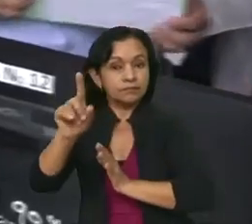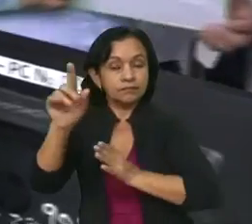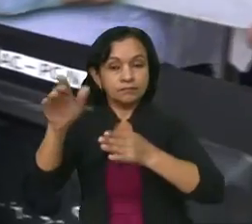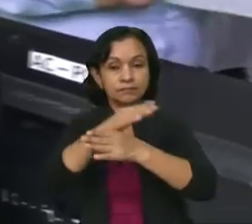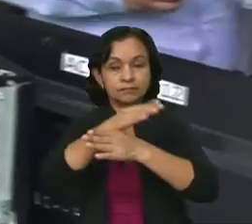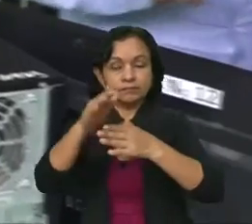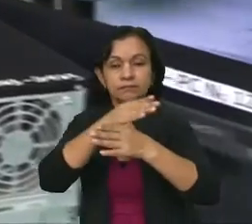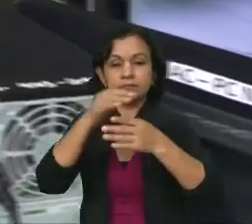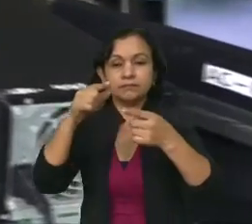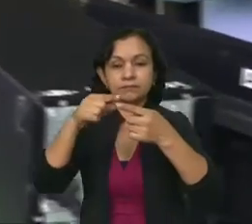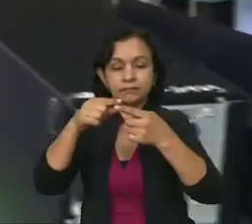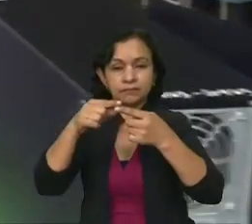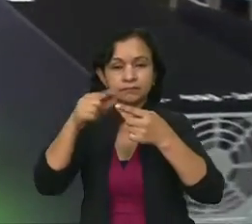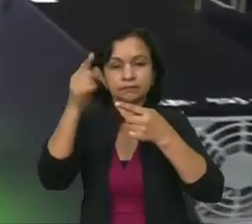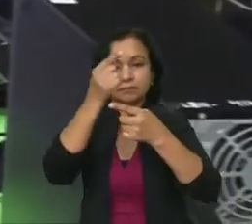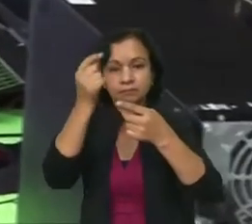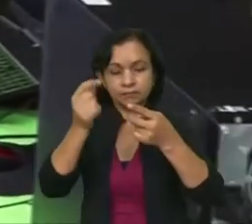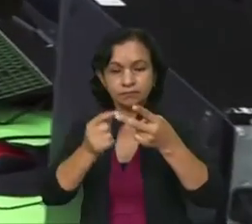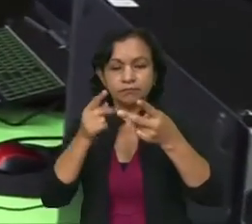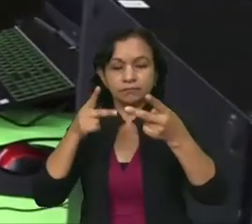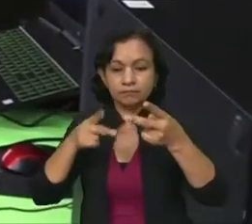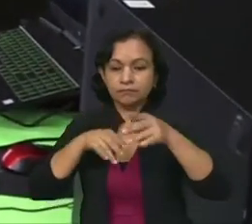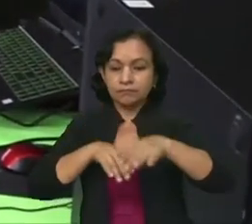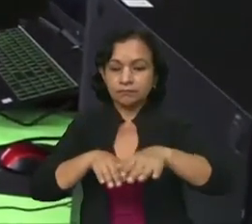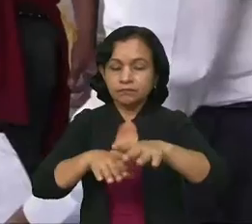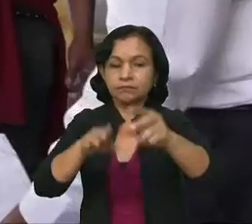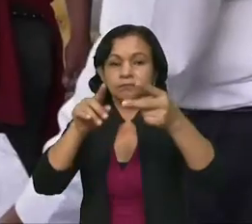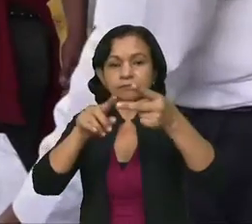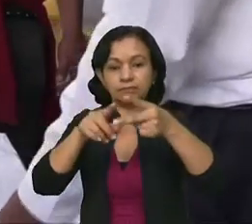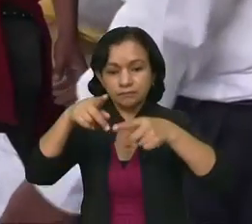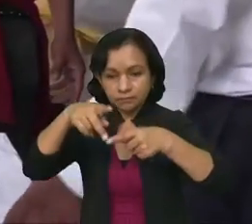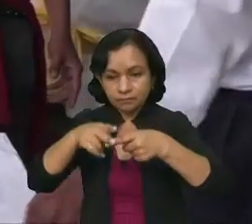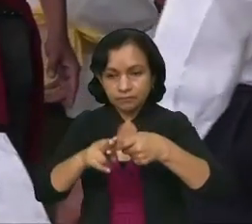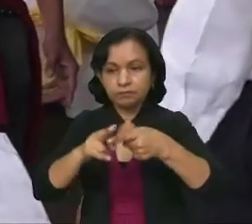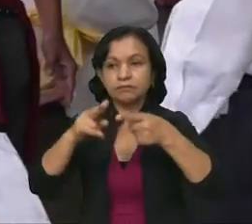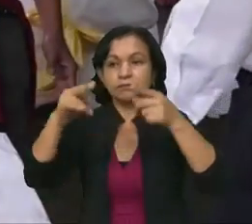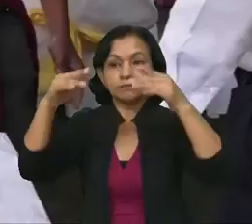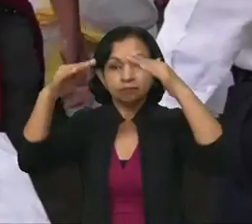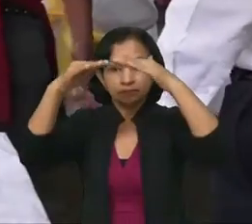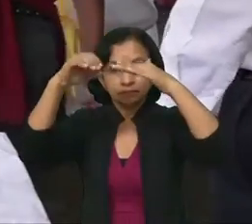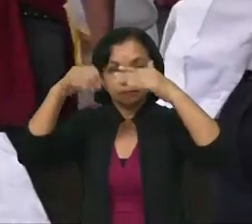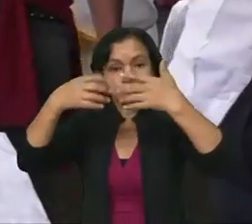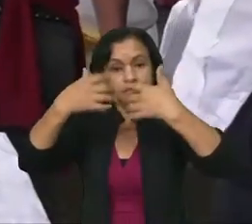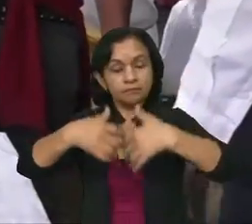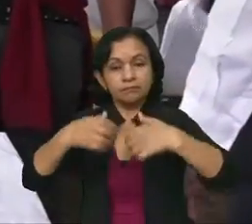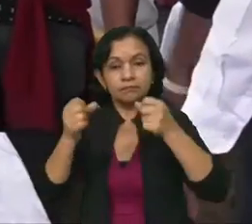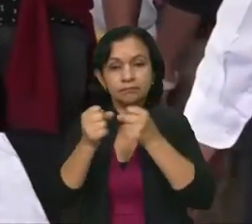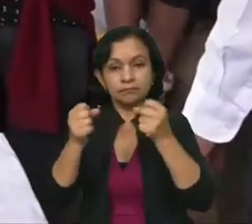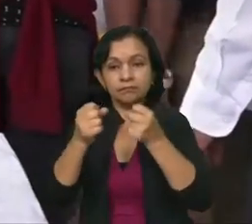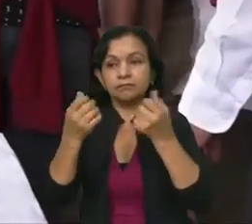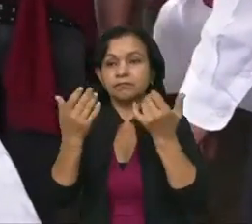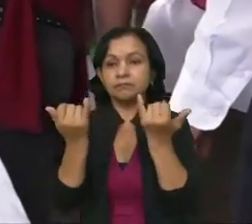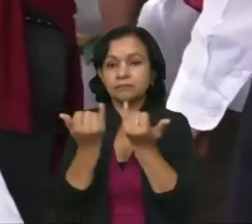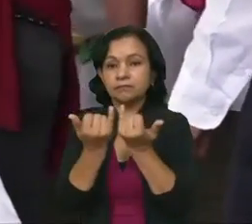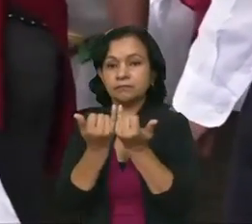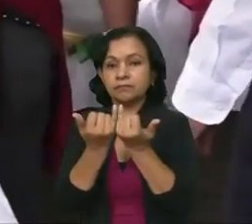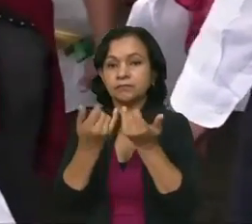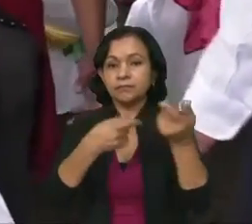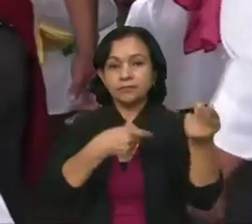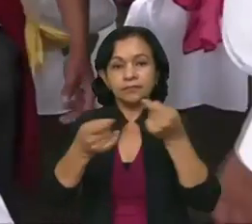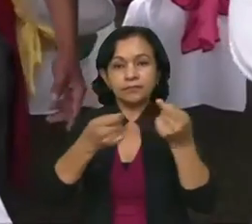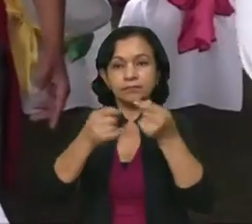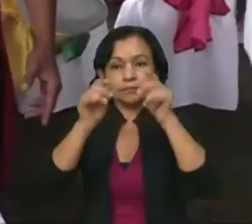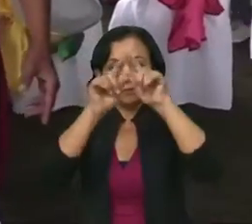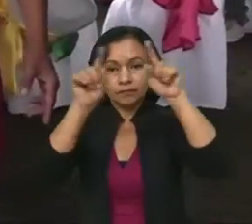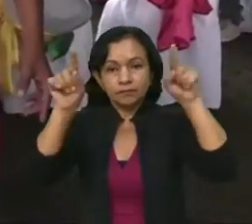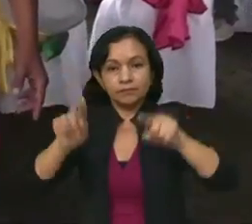de técnico general en diseño, corte y confección, electrónica, electricidad industrial, refrigeración y aire acondicionado comercial. Comercial,